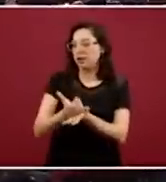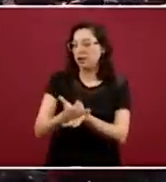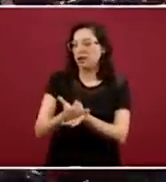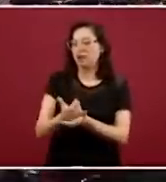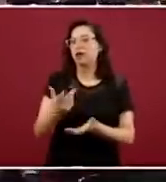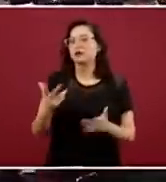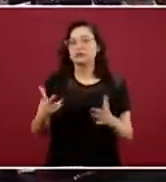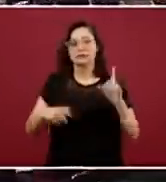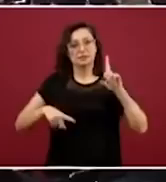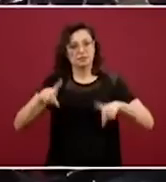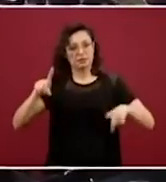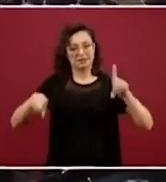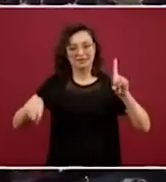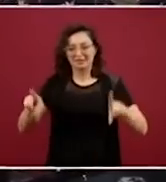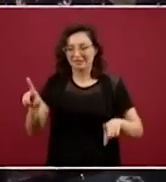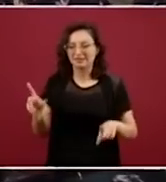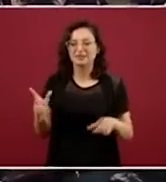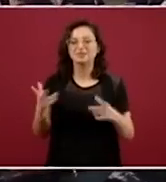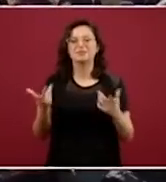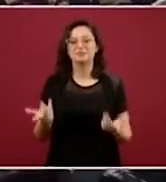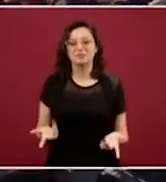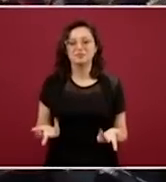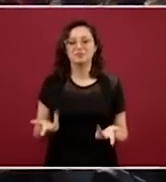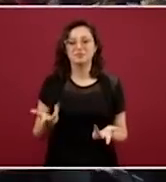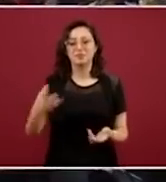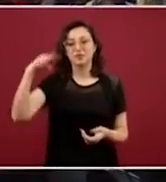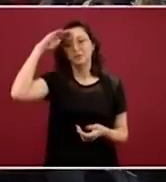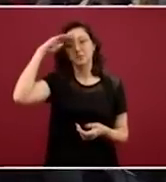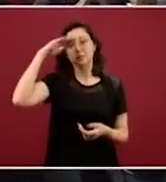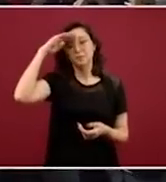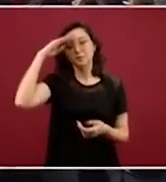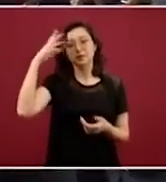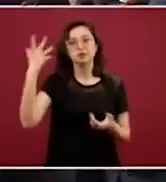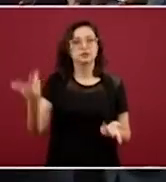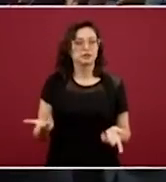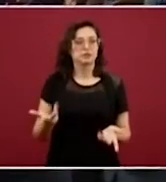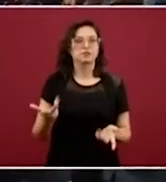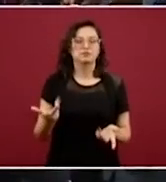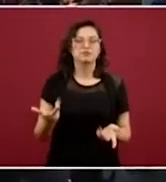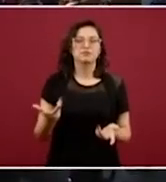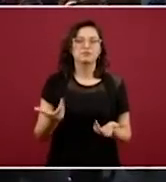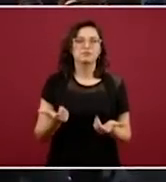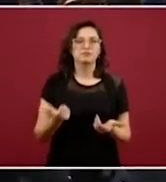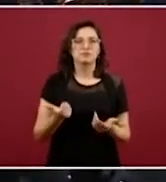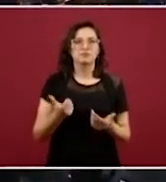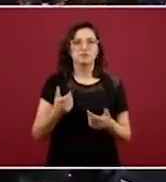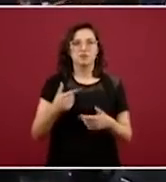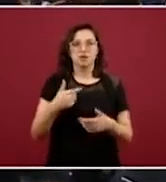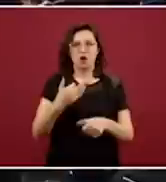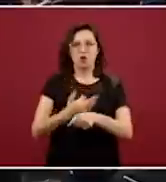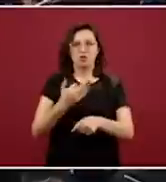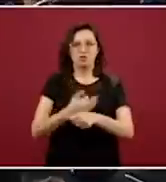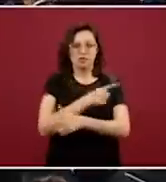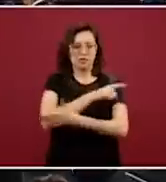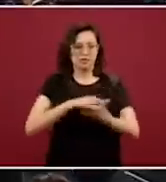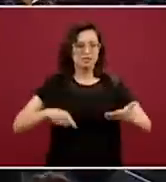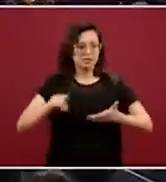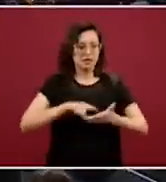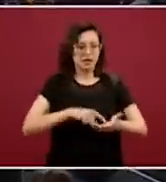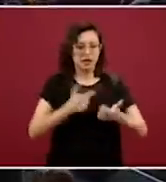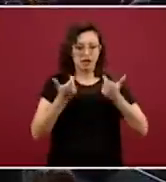no cueste o cueste menos. Entonces, cuando se piensa en el costo de estos eventos masivos, una consideración que hacen los